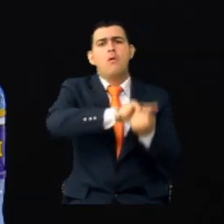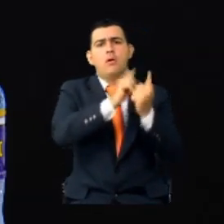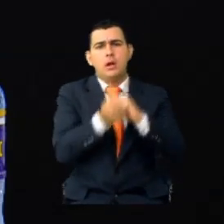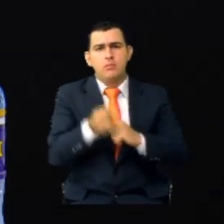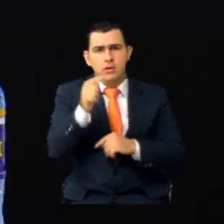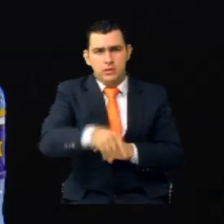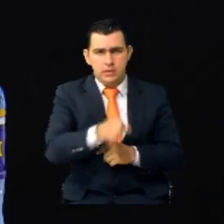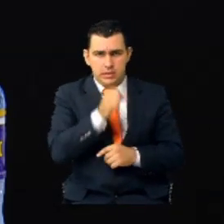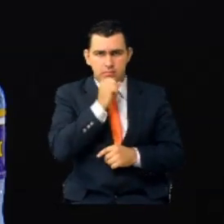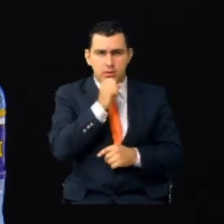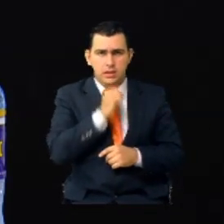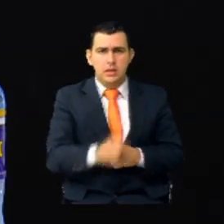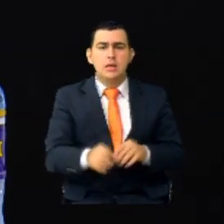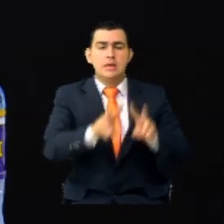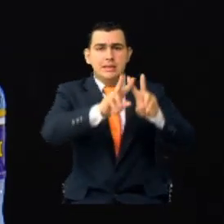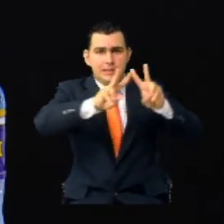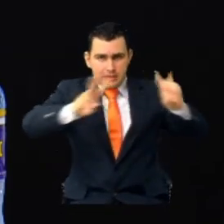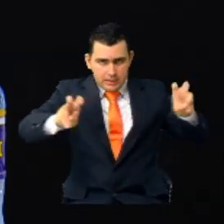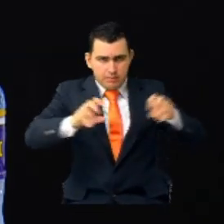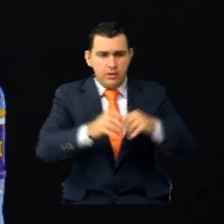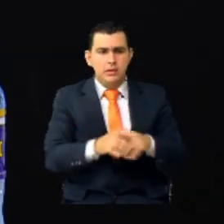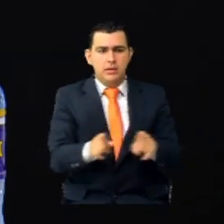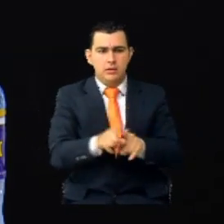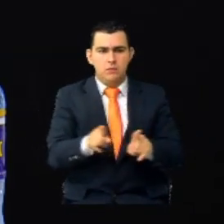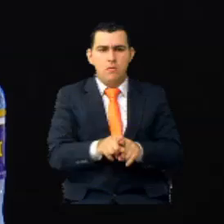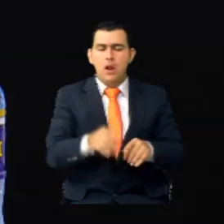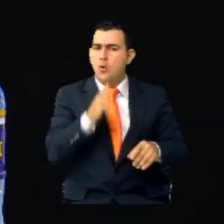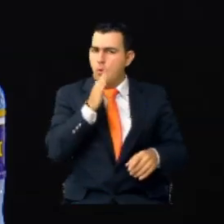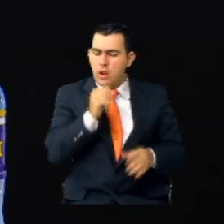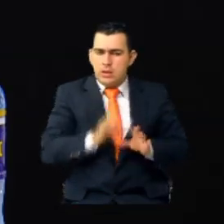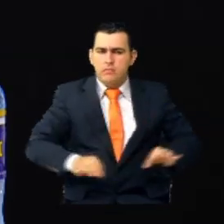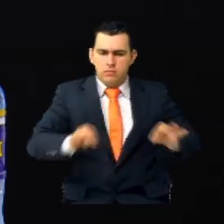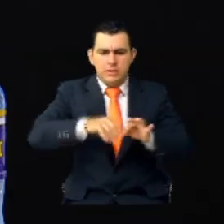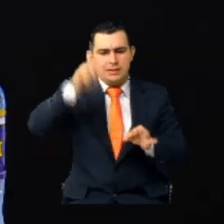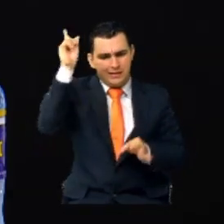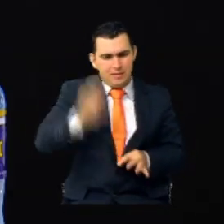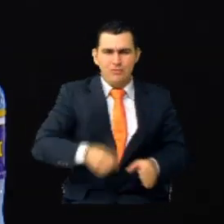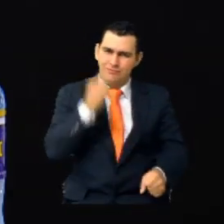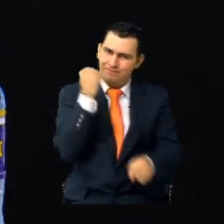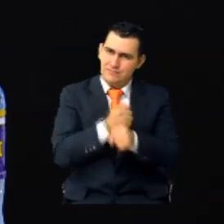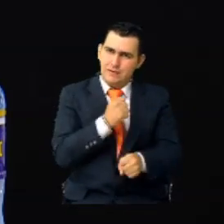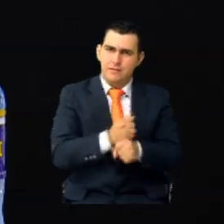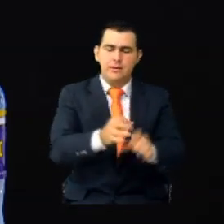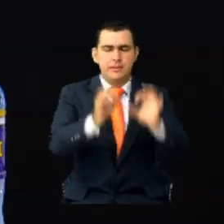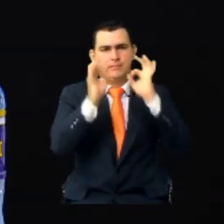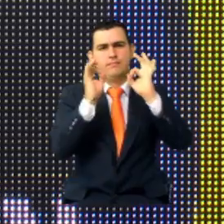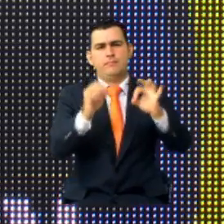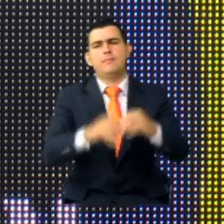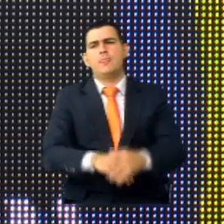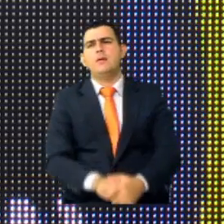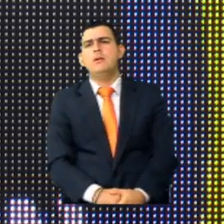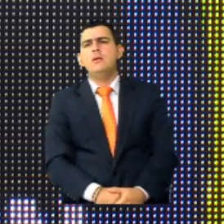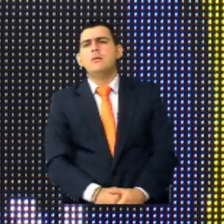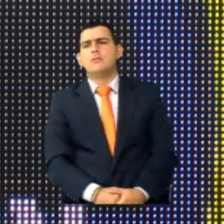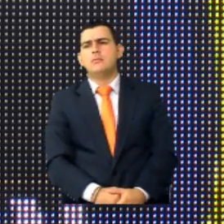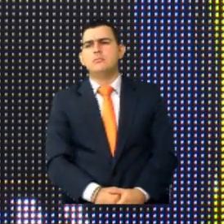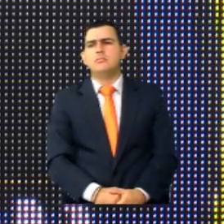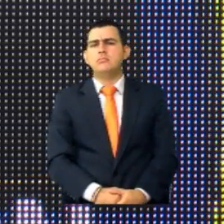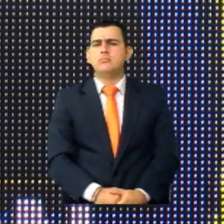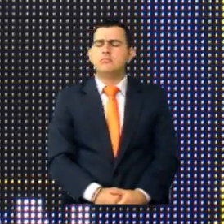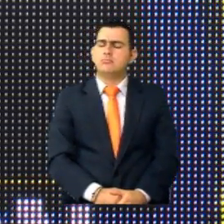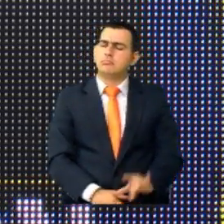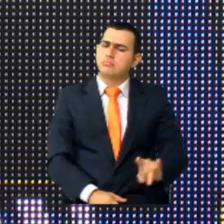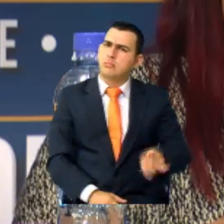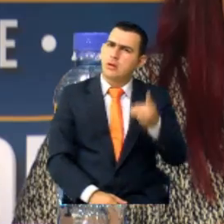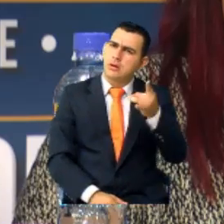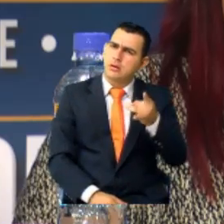para estos temas, sobre los que no existe modelo en el mundo, tenemos que trabajar de manera mancomunada. Yanis Rueda, ¿tiene alguna